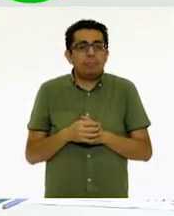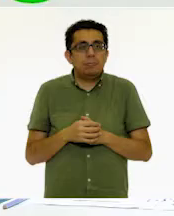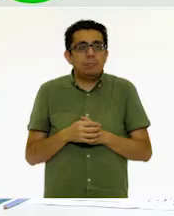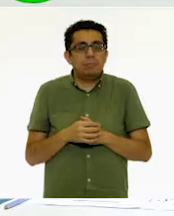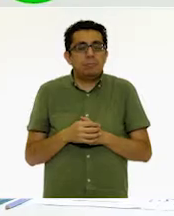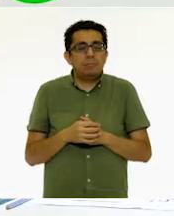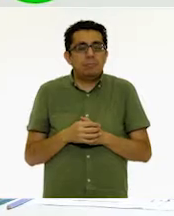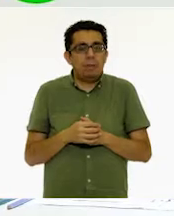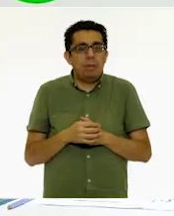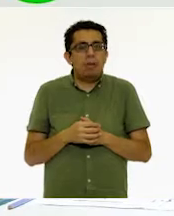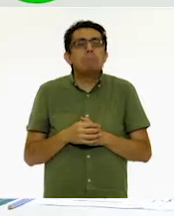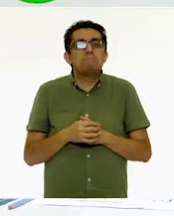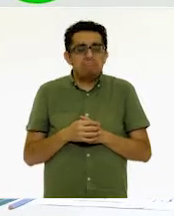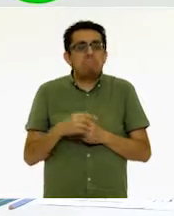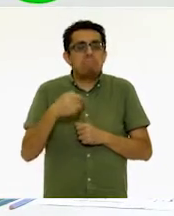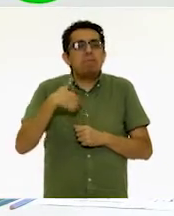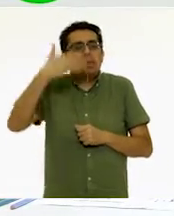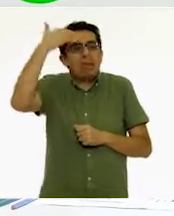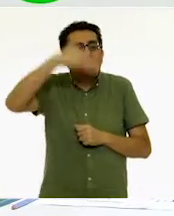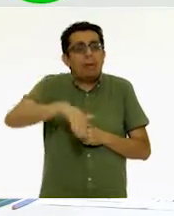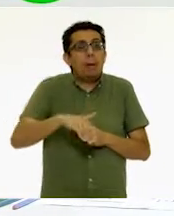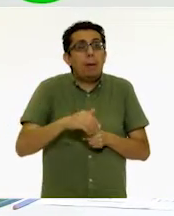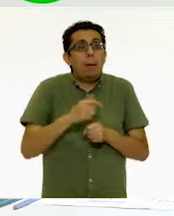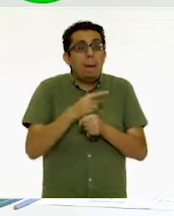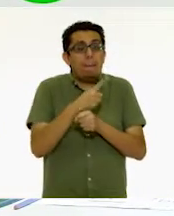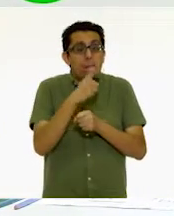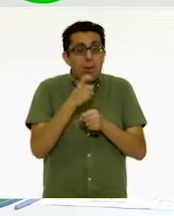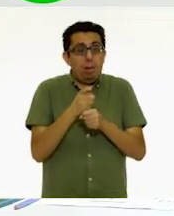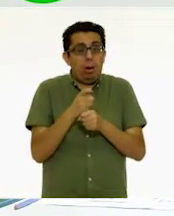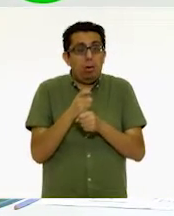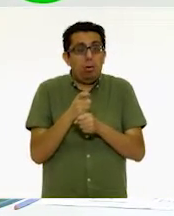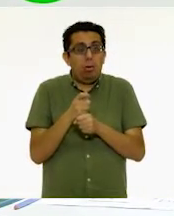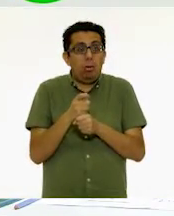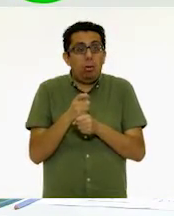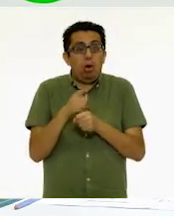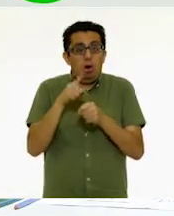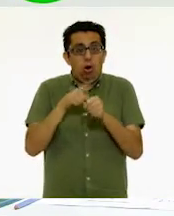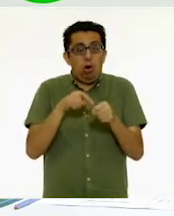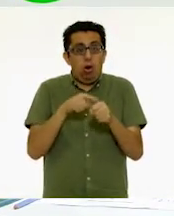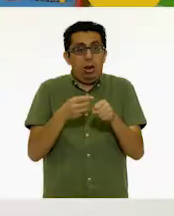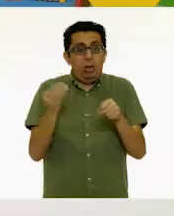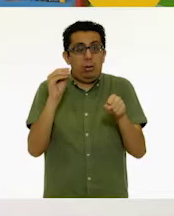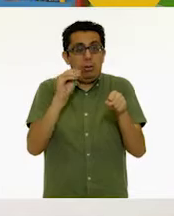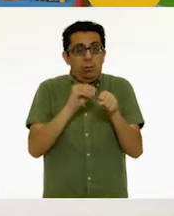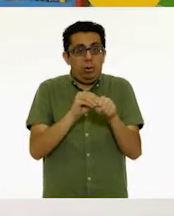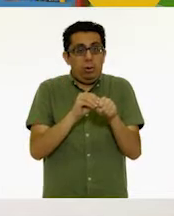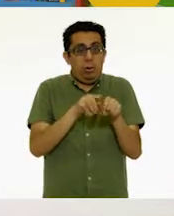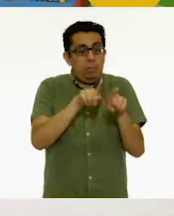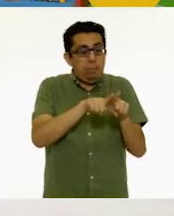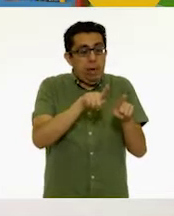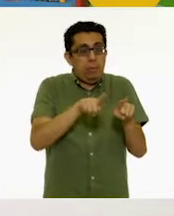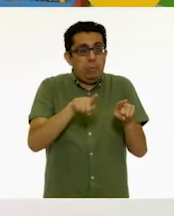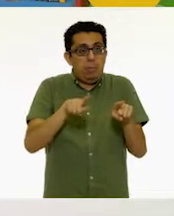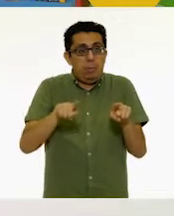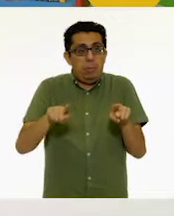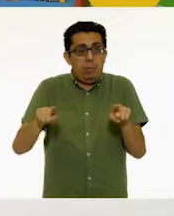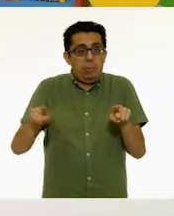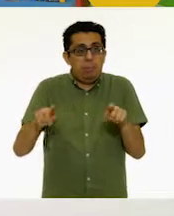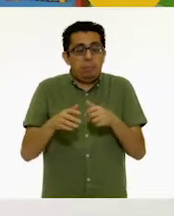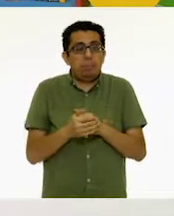Ya sé. Primero colocaré los colores en fila. Así.